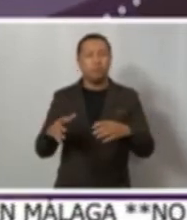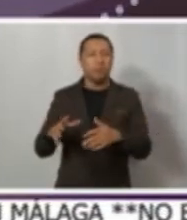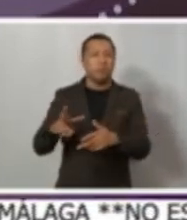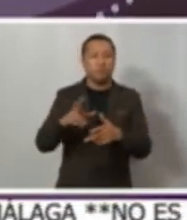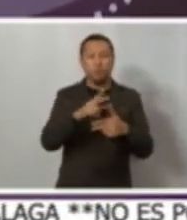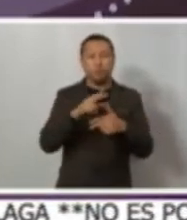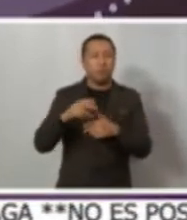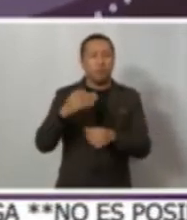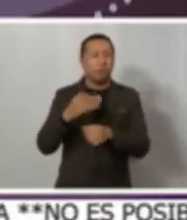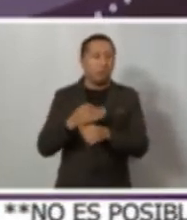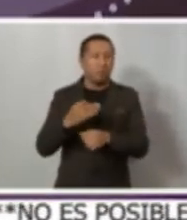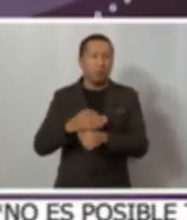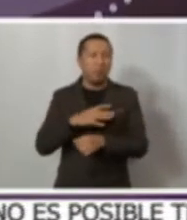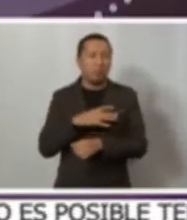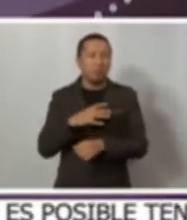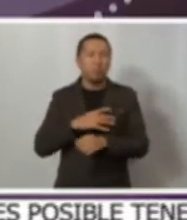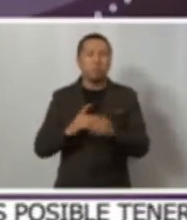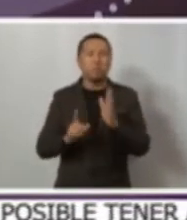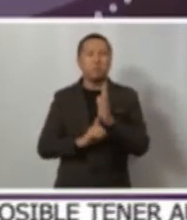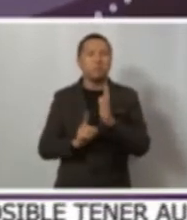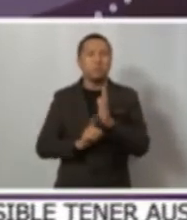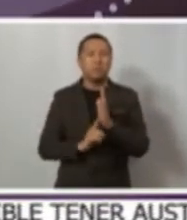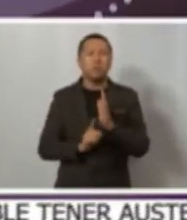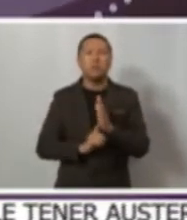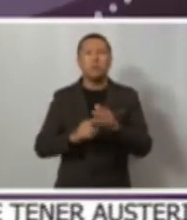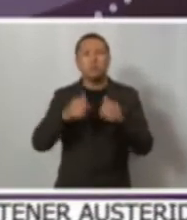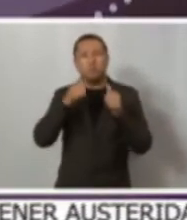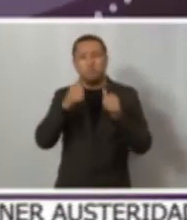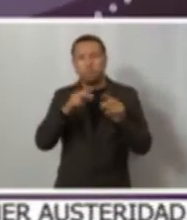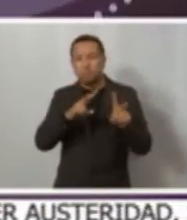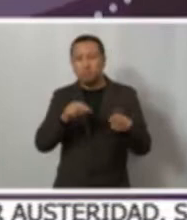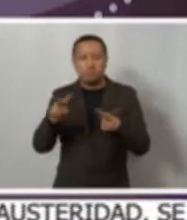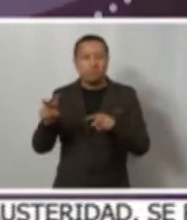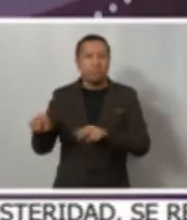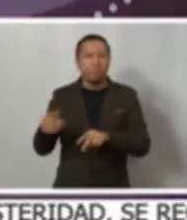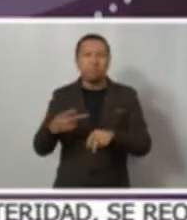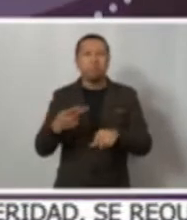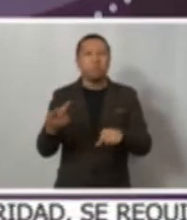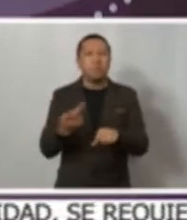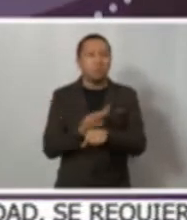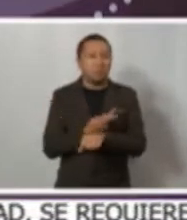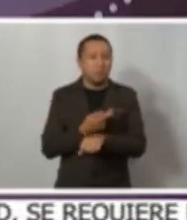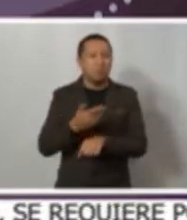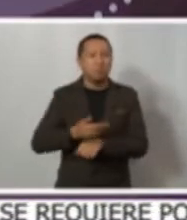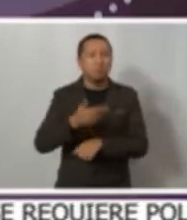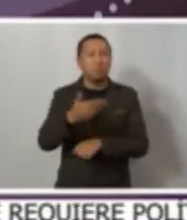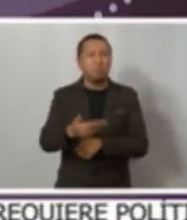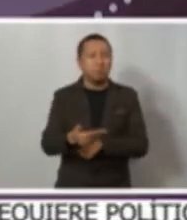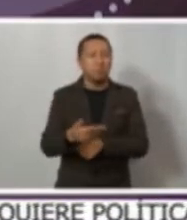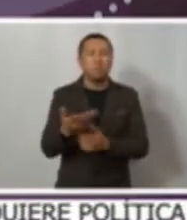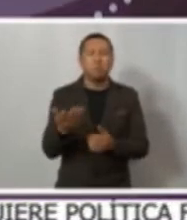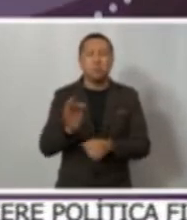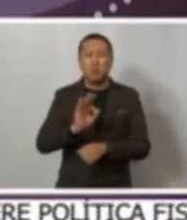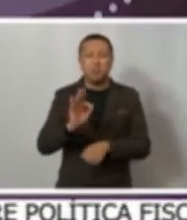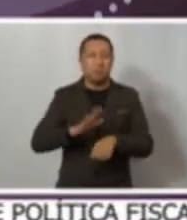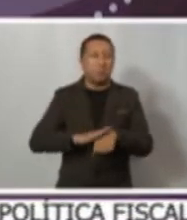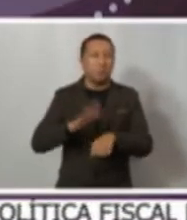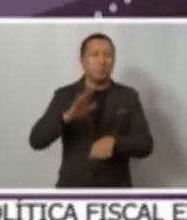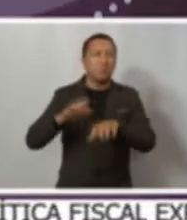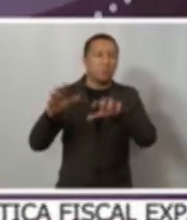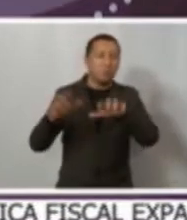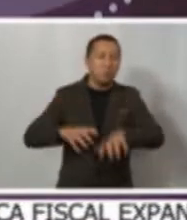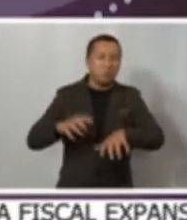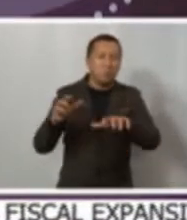encuentra justamente en alerta y pendiente de lo que pudiera ocasionar en cuanto a lluvias y